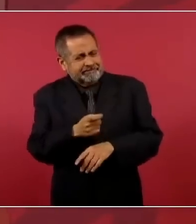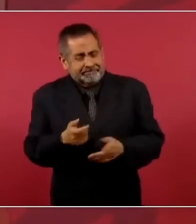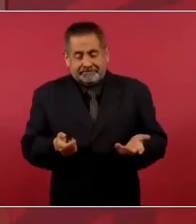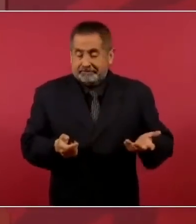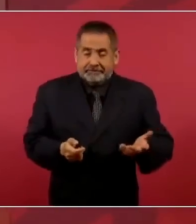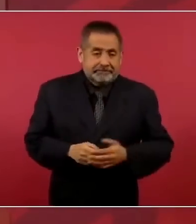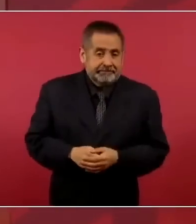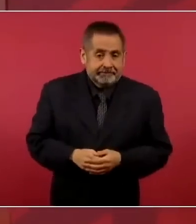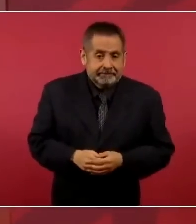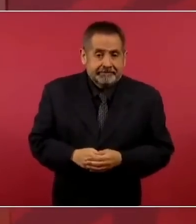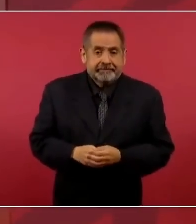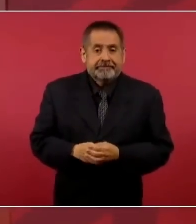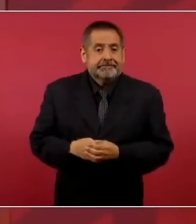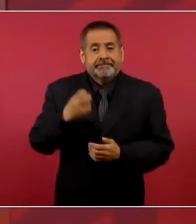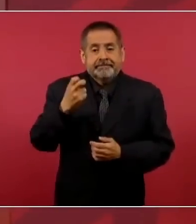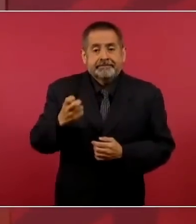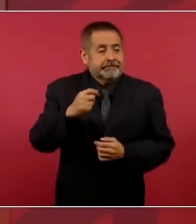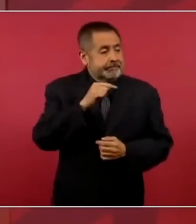Y así,